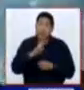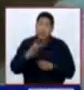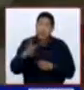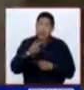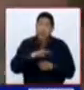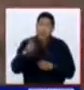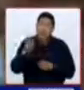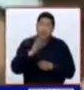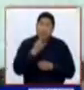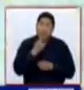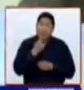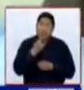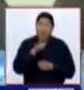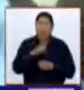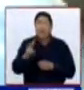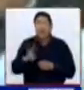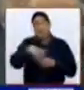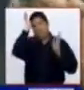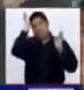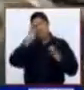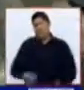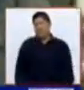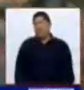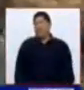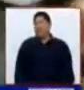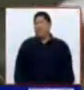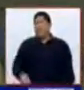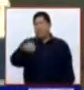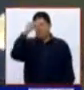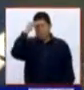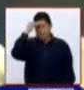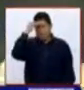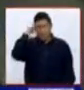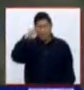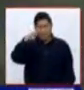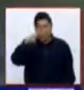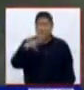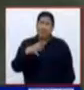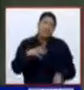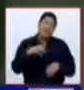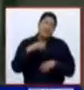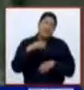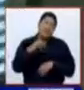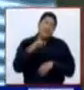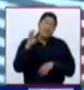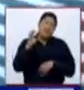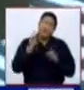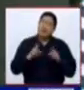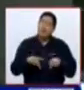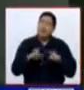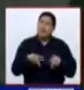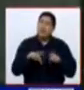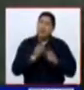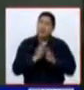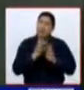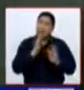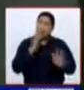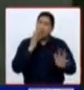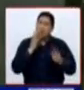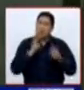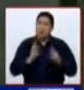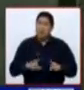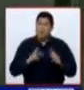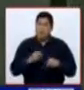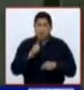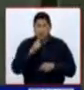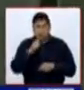24, 26, 28, 30, 32. ¡Uy! Todavía la fila va hasta allá. Por lo menos deben ser hasta el momento, John, unas 100 personas hasta el fondo, entre personas